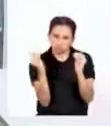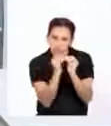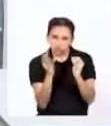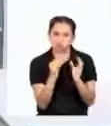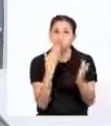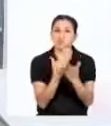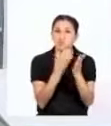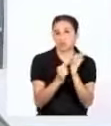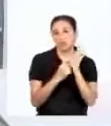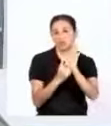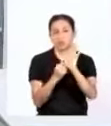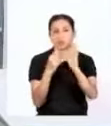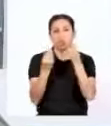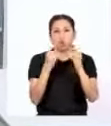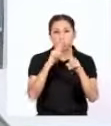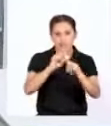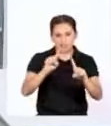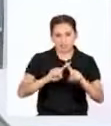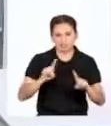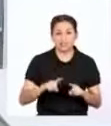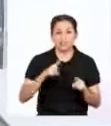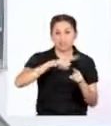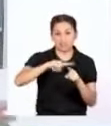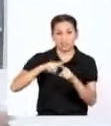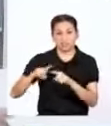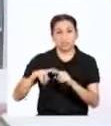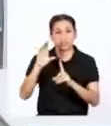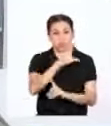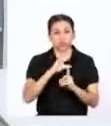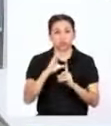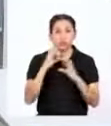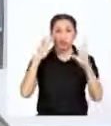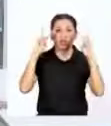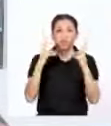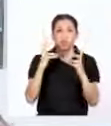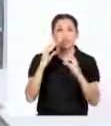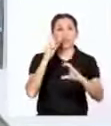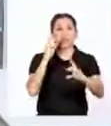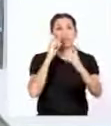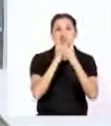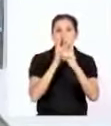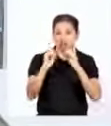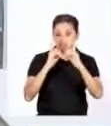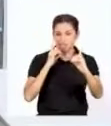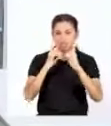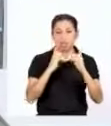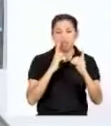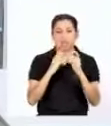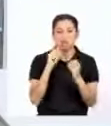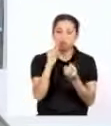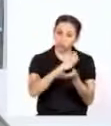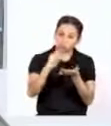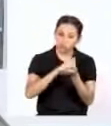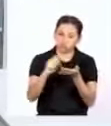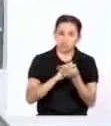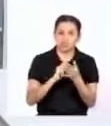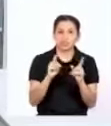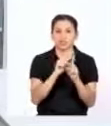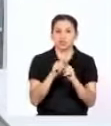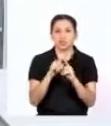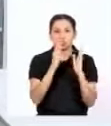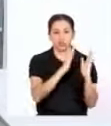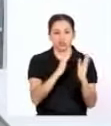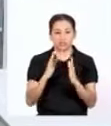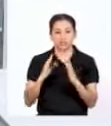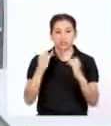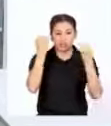y valoren las diferencias que existen en nuestra diversidad cultural a través del diálogo, de la documentación y de la